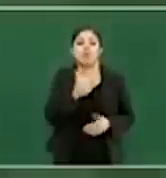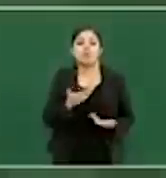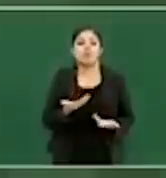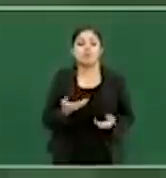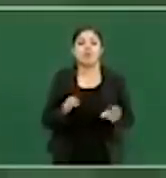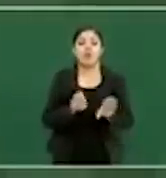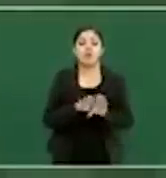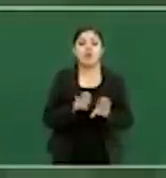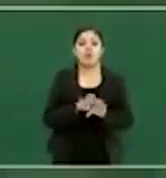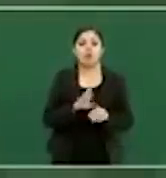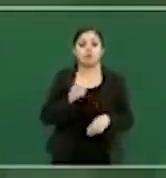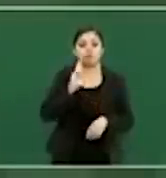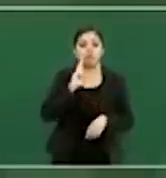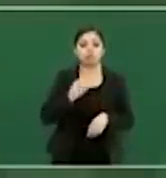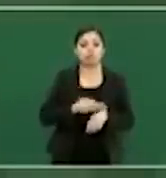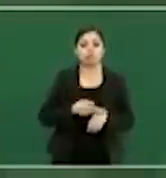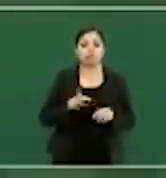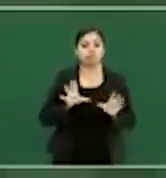achacar todo